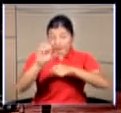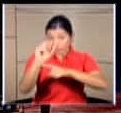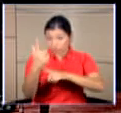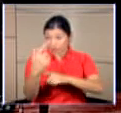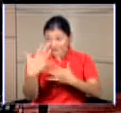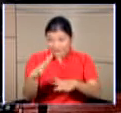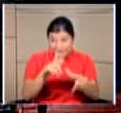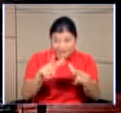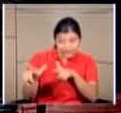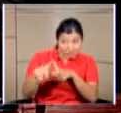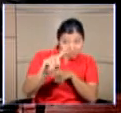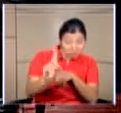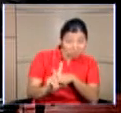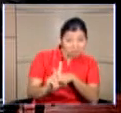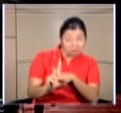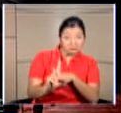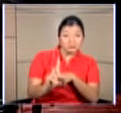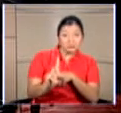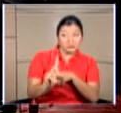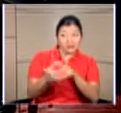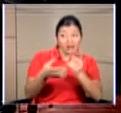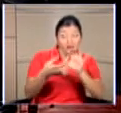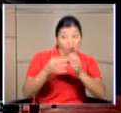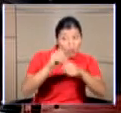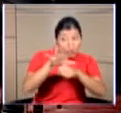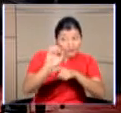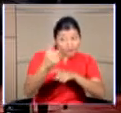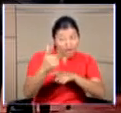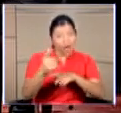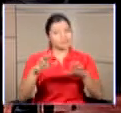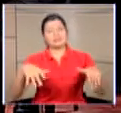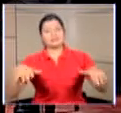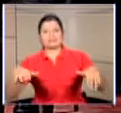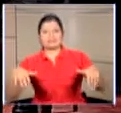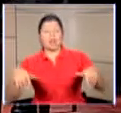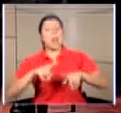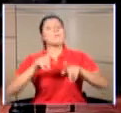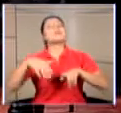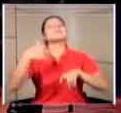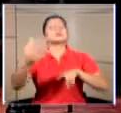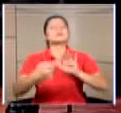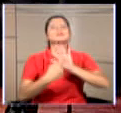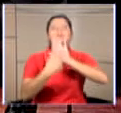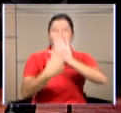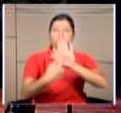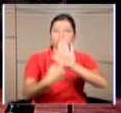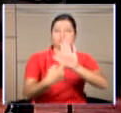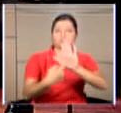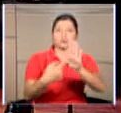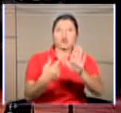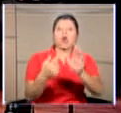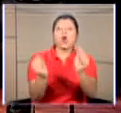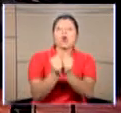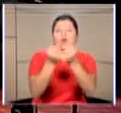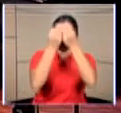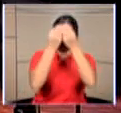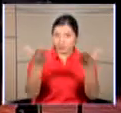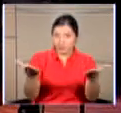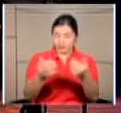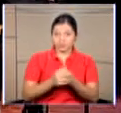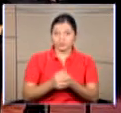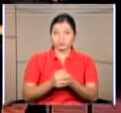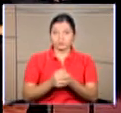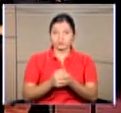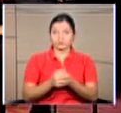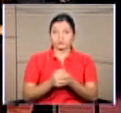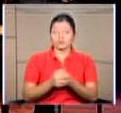ya está listo las redes sociales. Bueno, todavía no, pero más adelante vamos a venir con esta información.